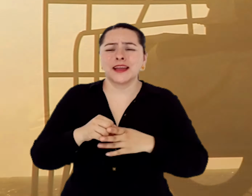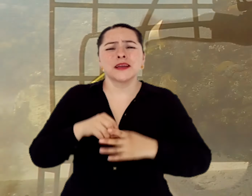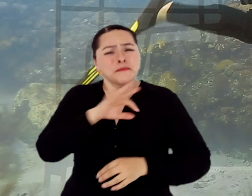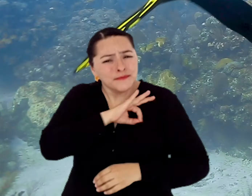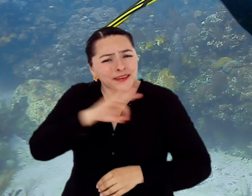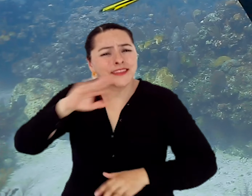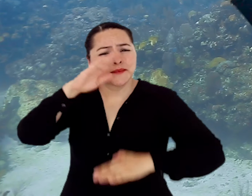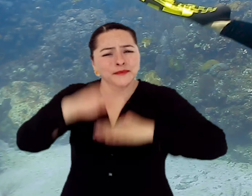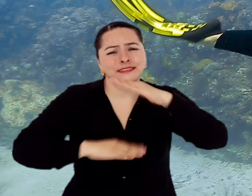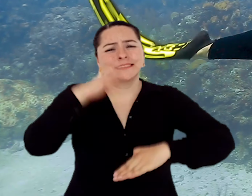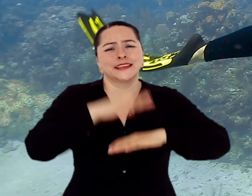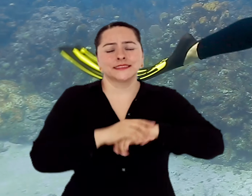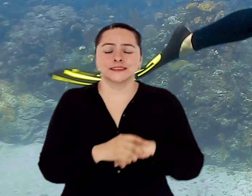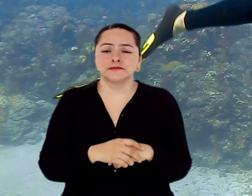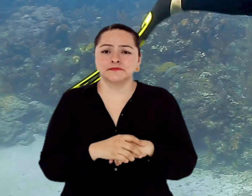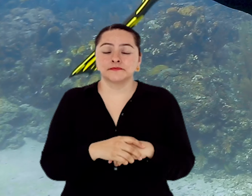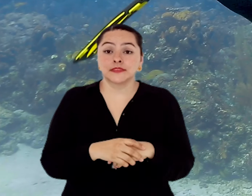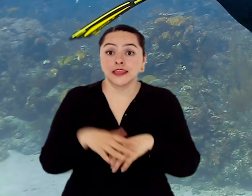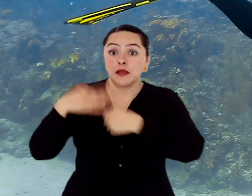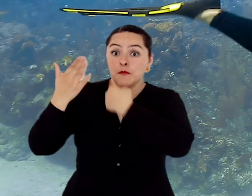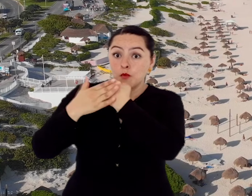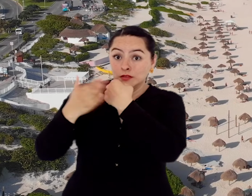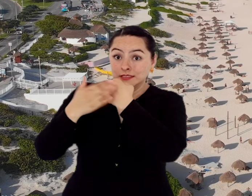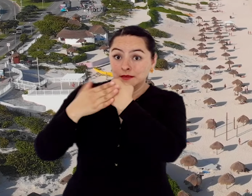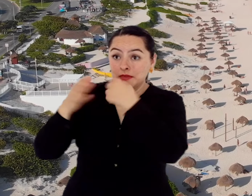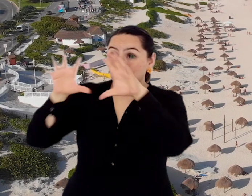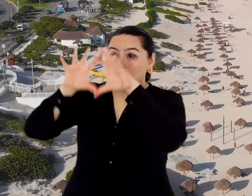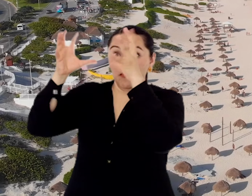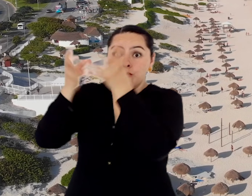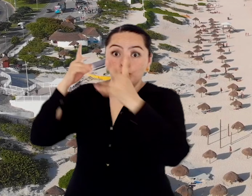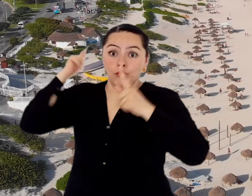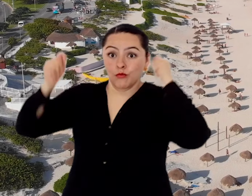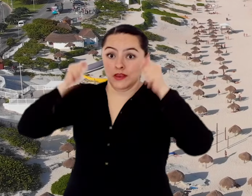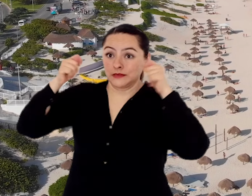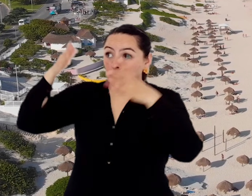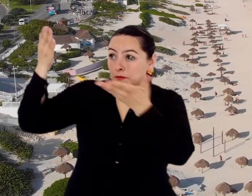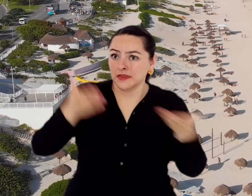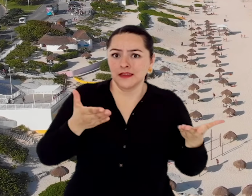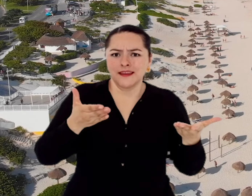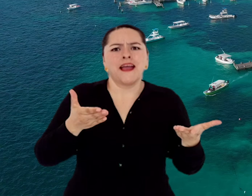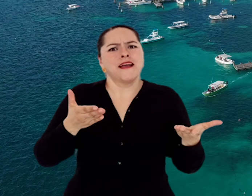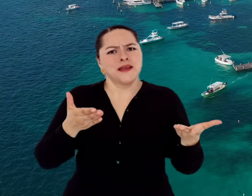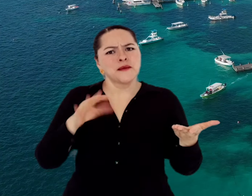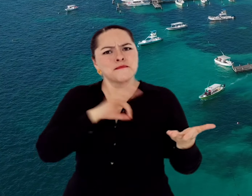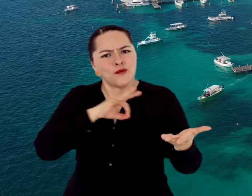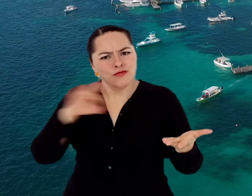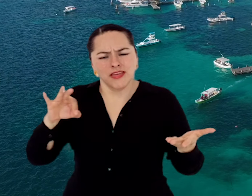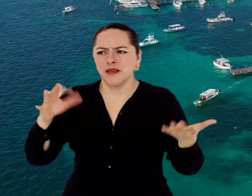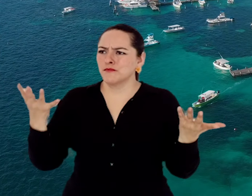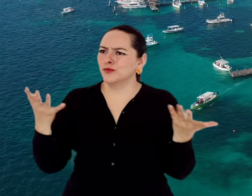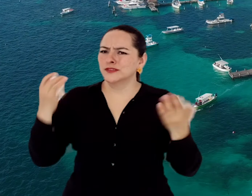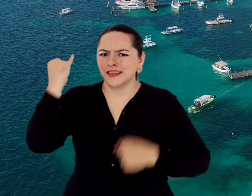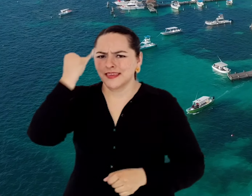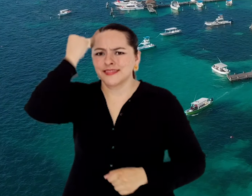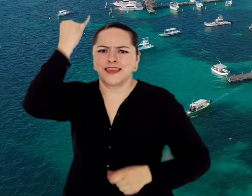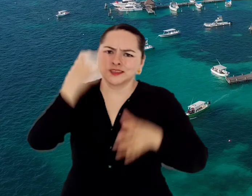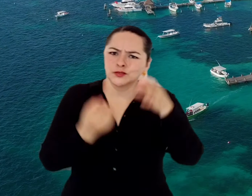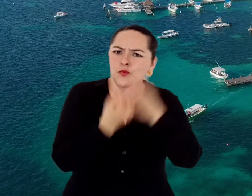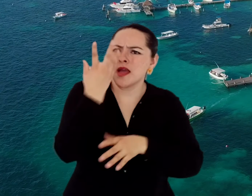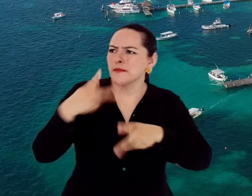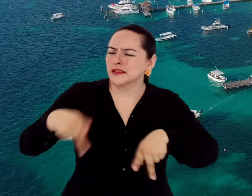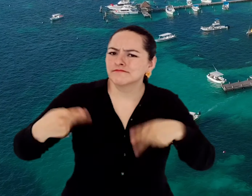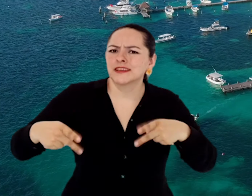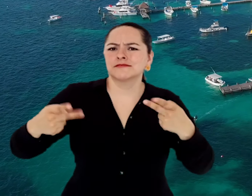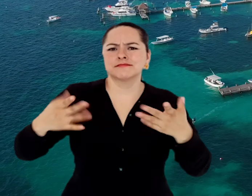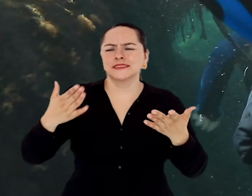hoy vivimos. Generemos nuevas ideas y estrategias. Así, estaremos preparados para recibir nuevamente a nuestros amigos